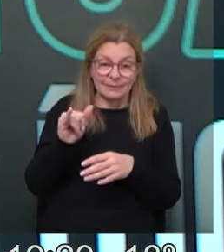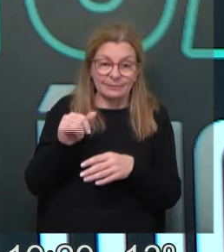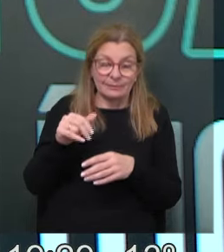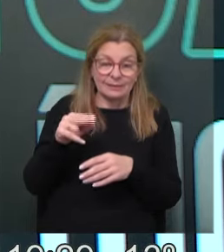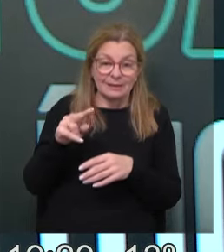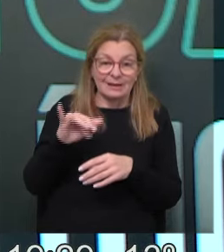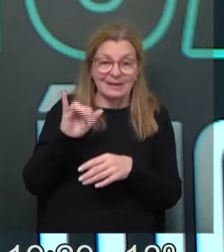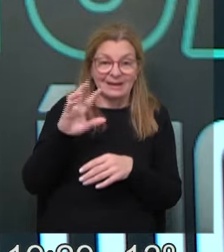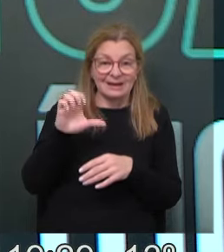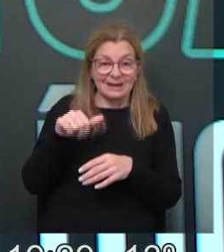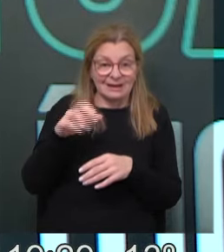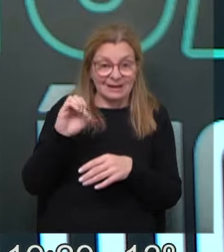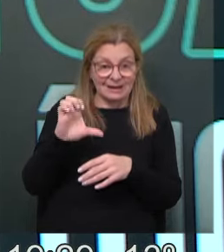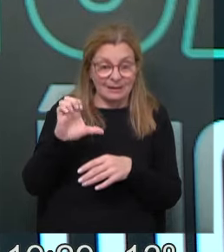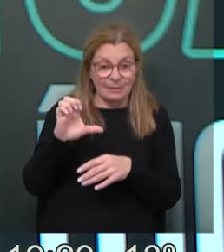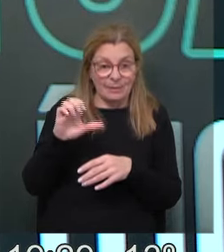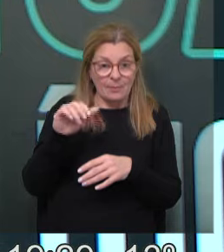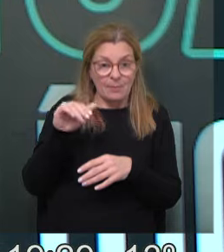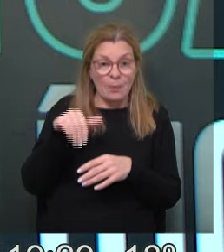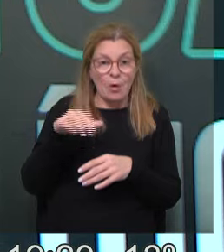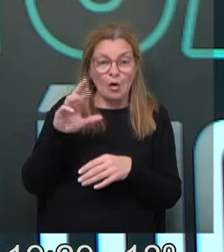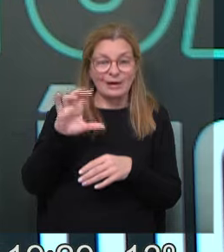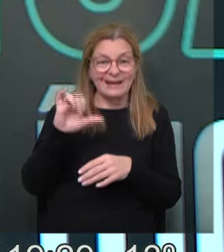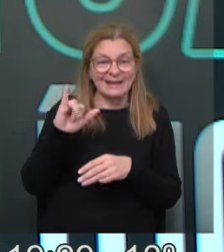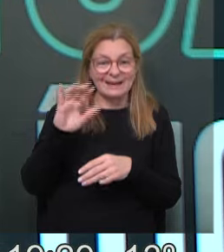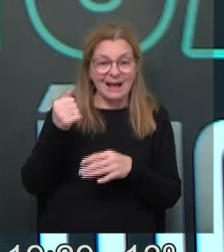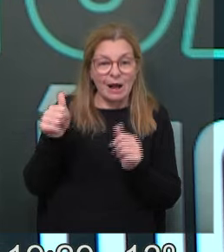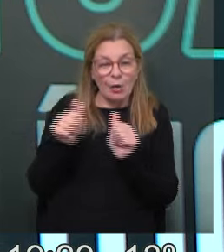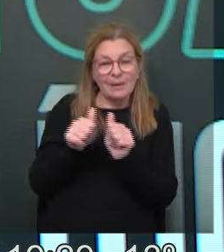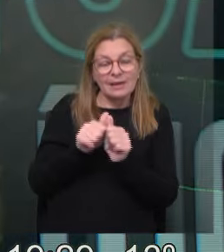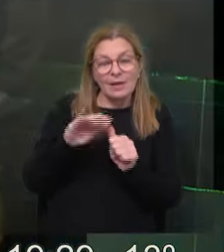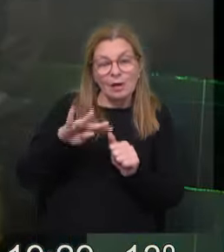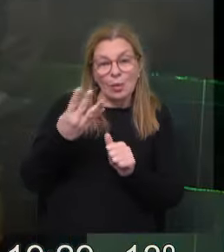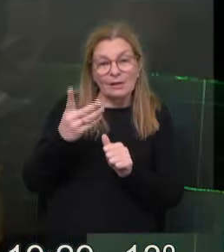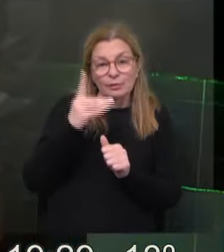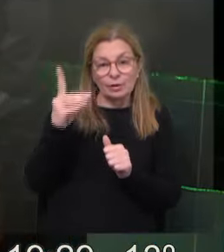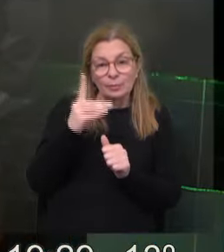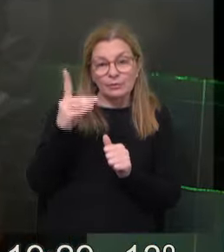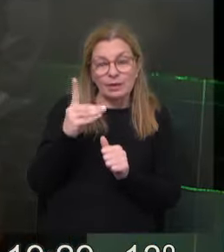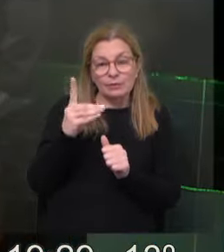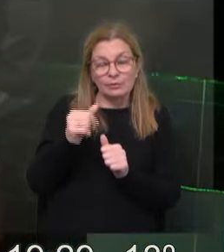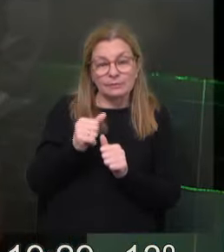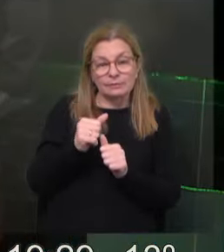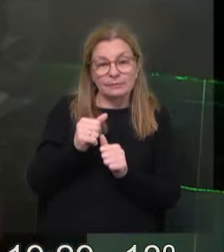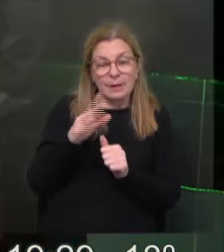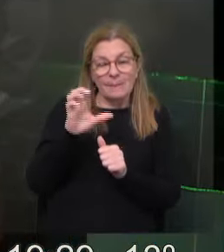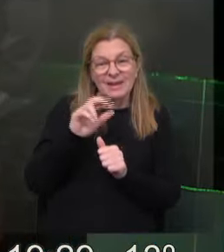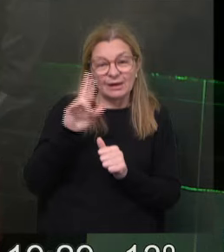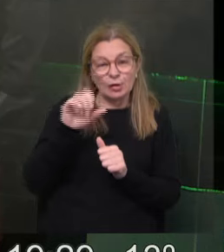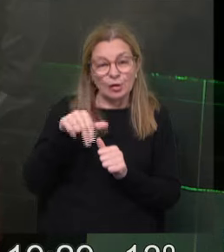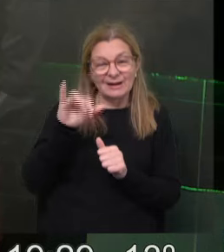Irene Moreira eh que está acompañada de cuatro de diputados que es este perrone